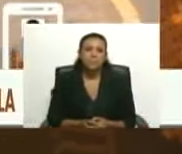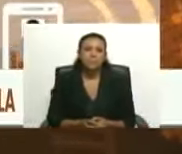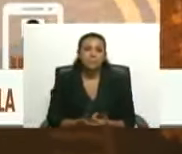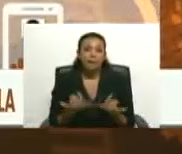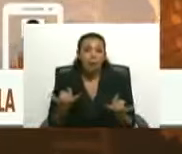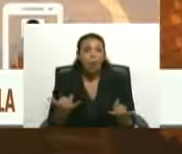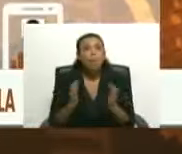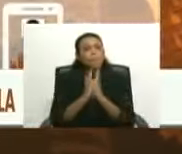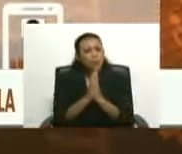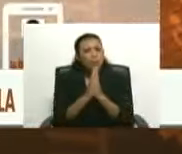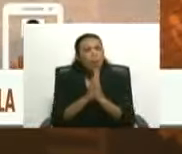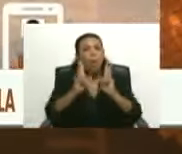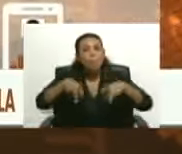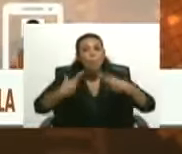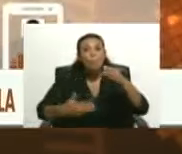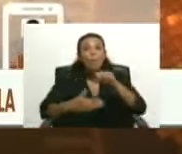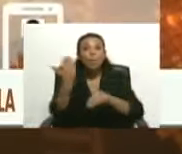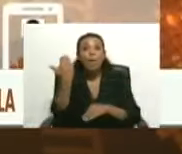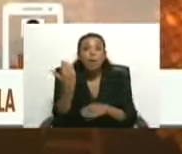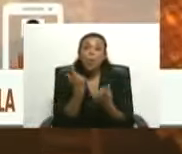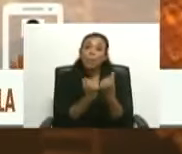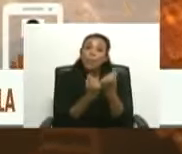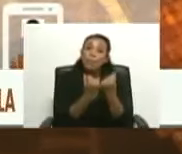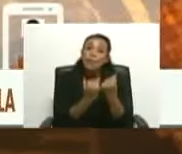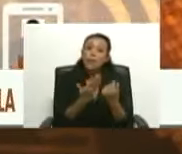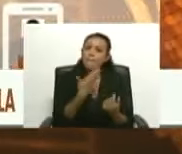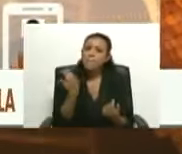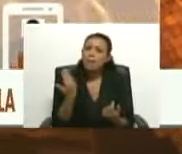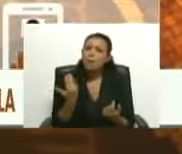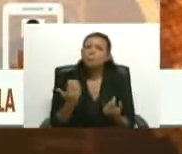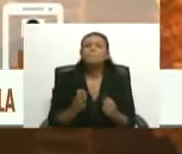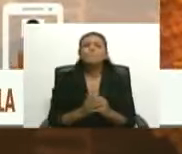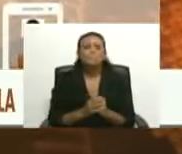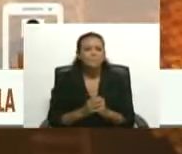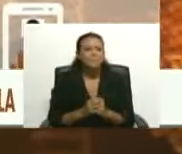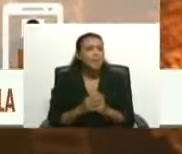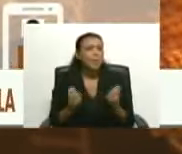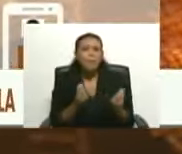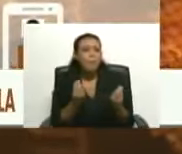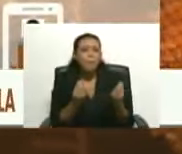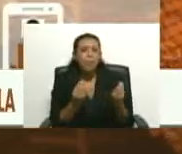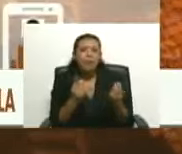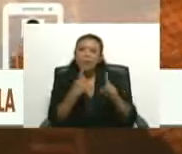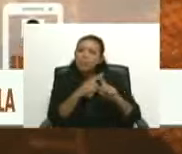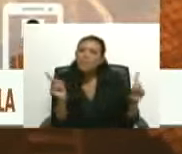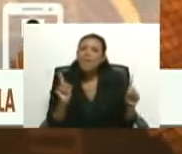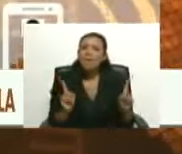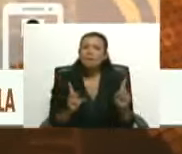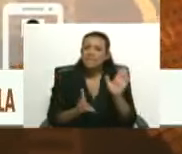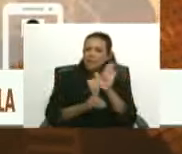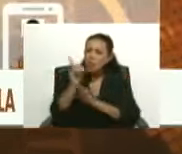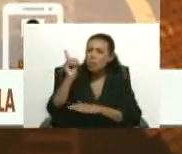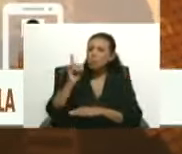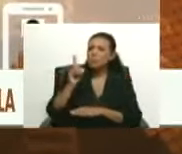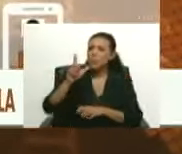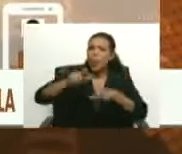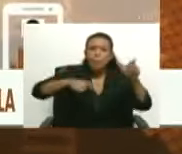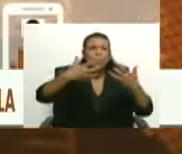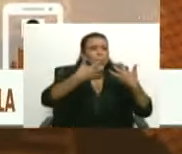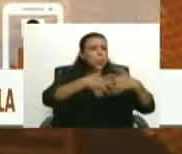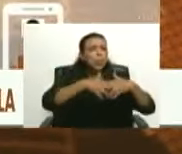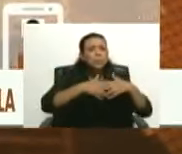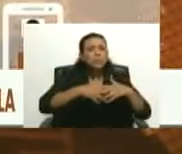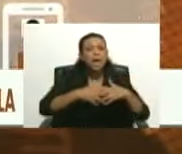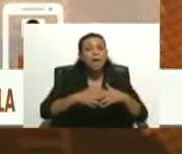Llamaba a construir un nuevo modelo. Y decía, este nuevo modelo alternativo de desarrollo socialista requiere un